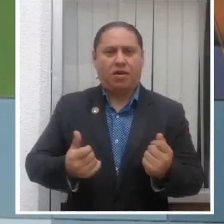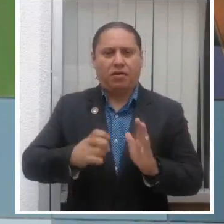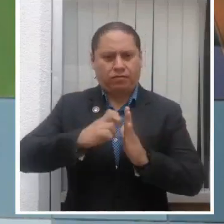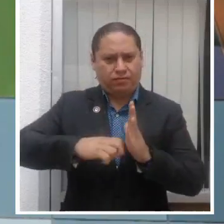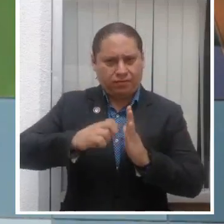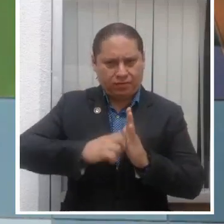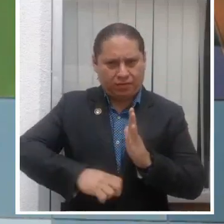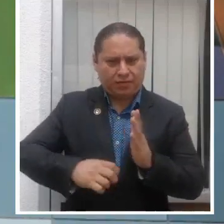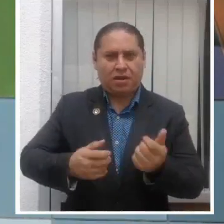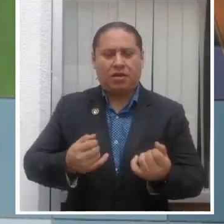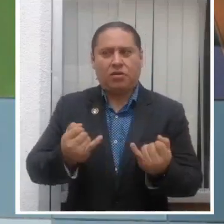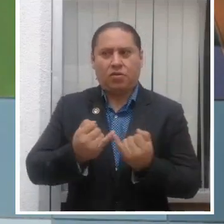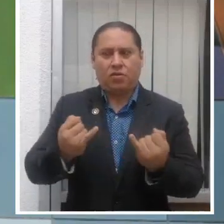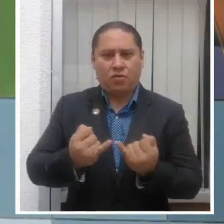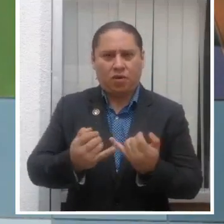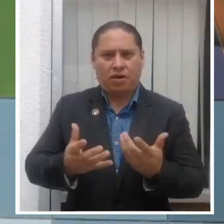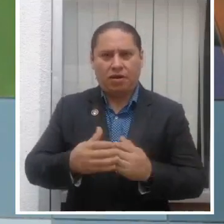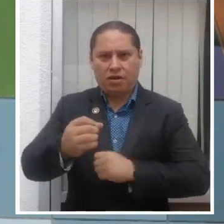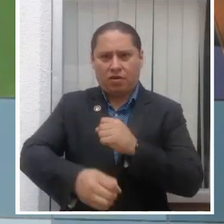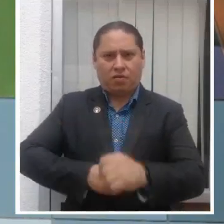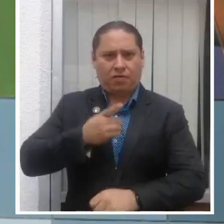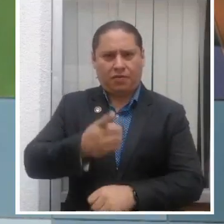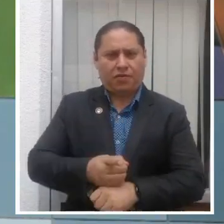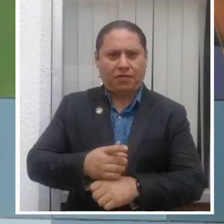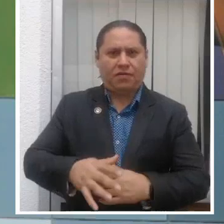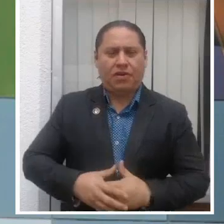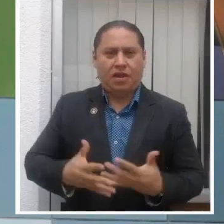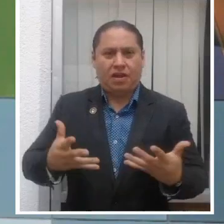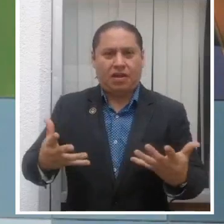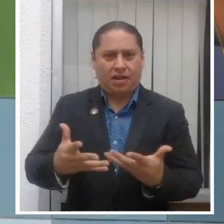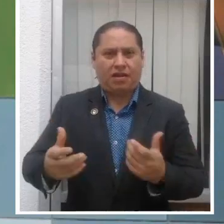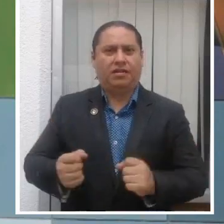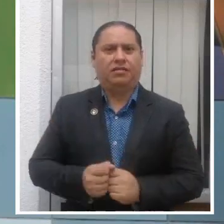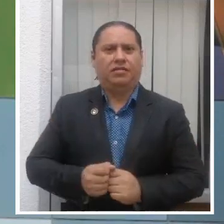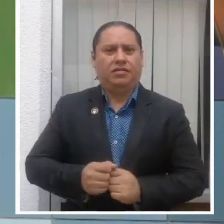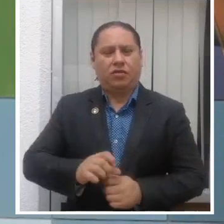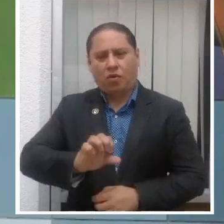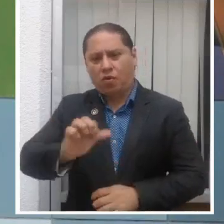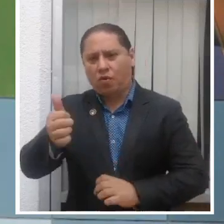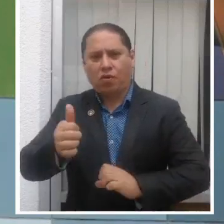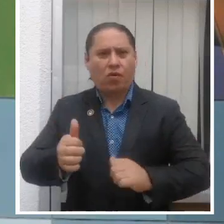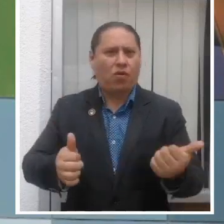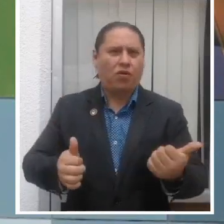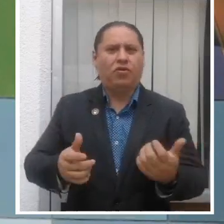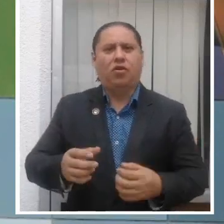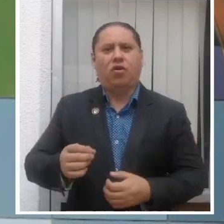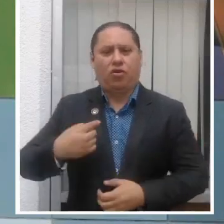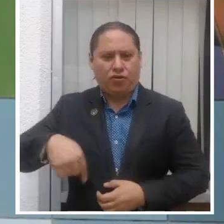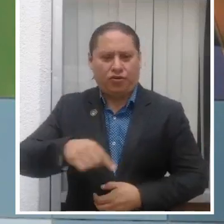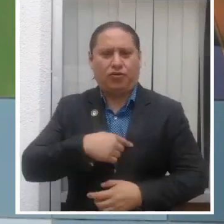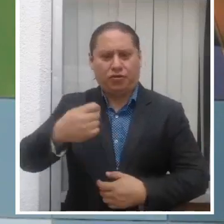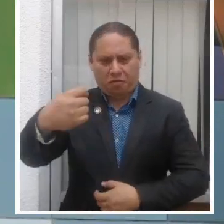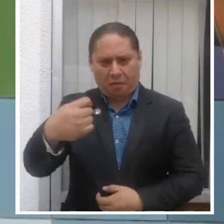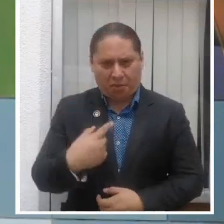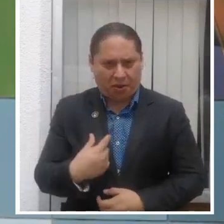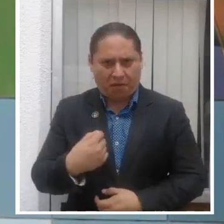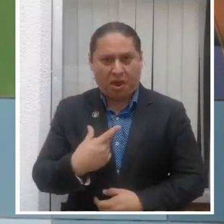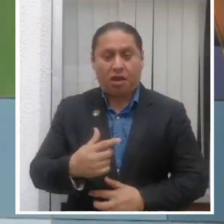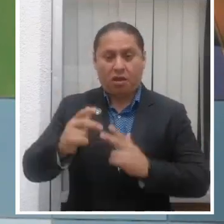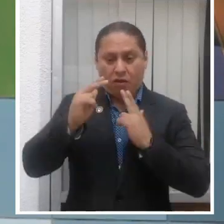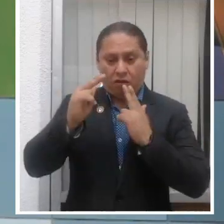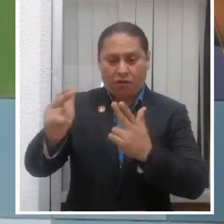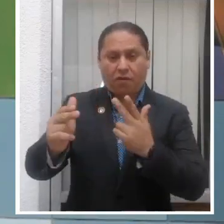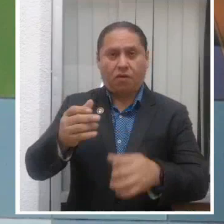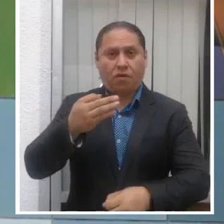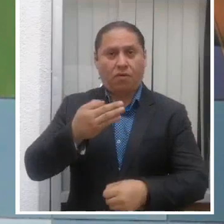reescribe, también es la oportunidad de ser otros sin dejar de ser nosotros mismos. Hoy este homenaje